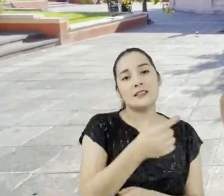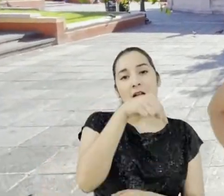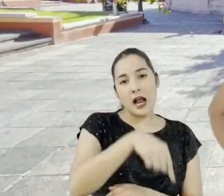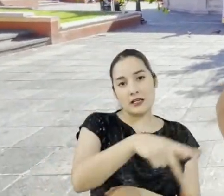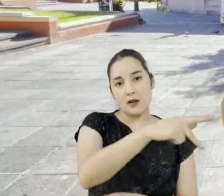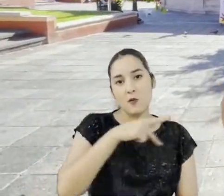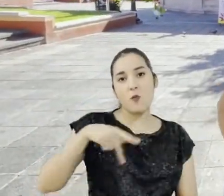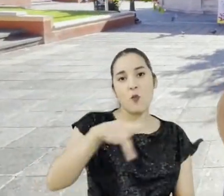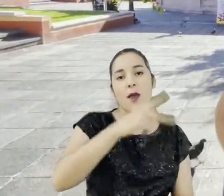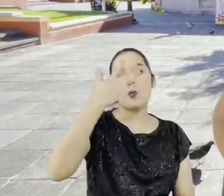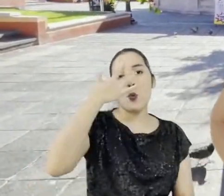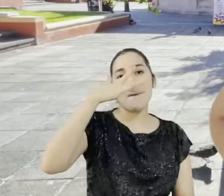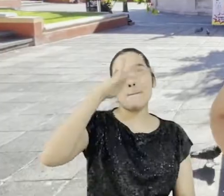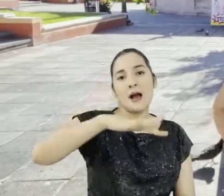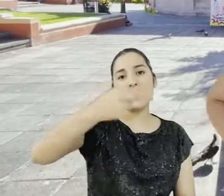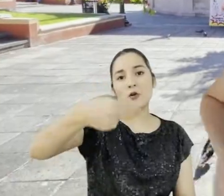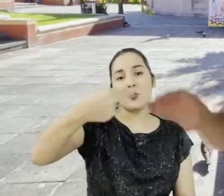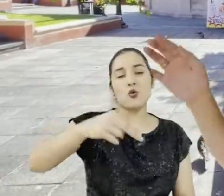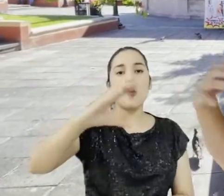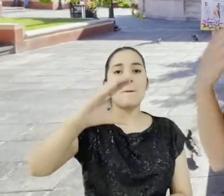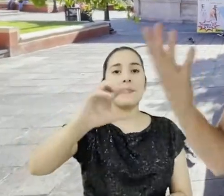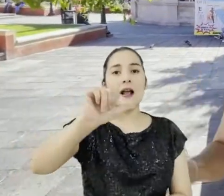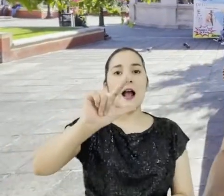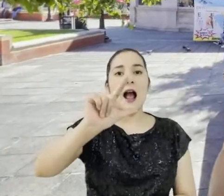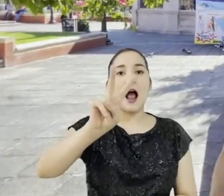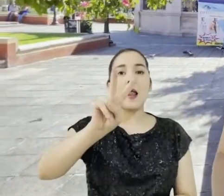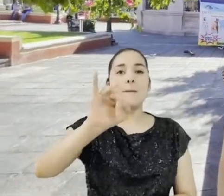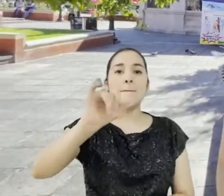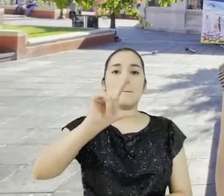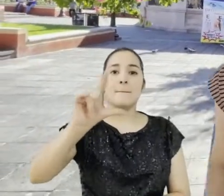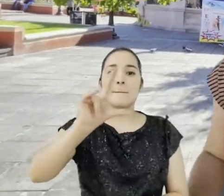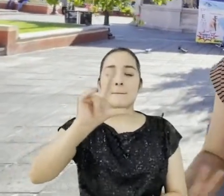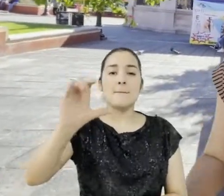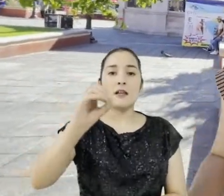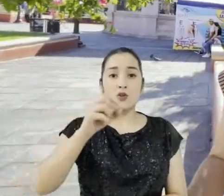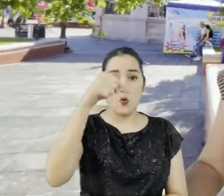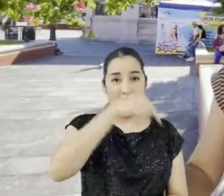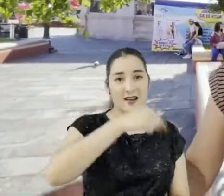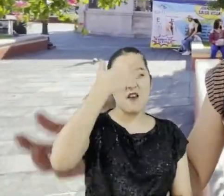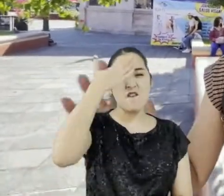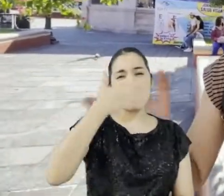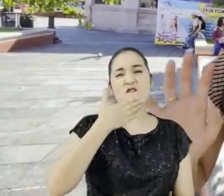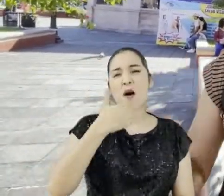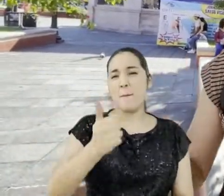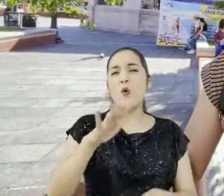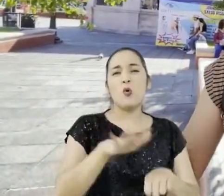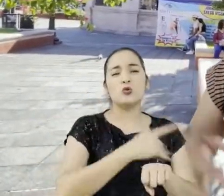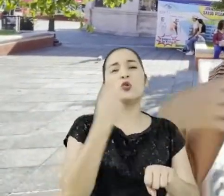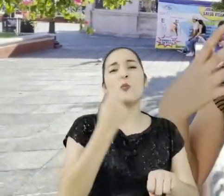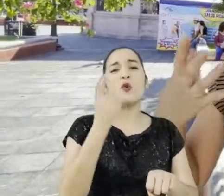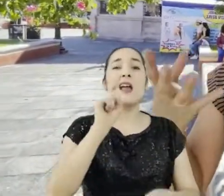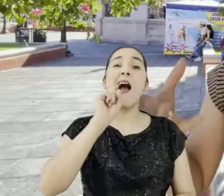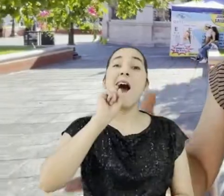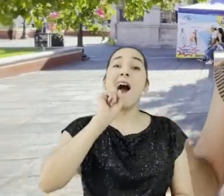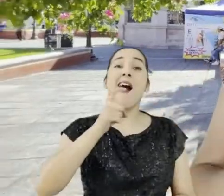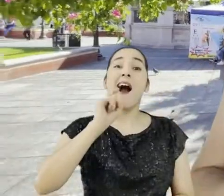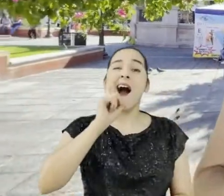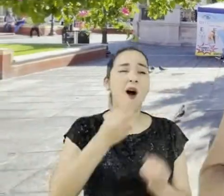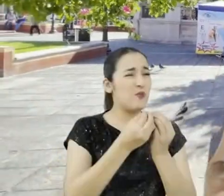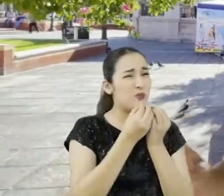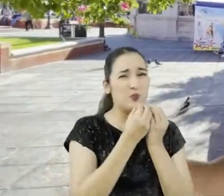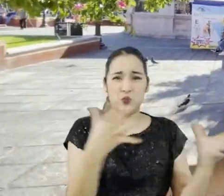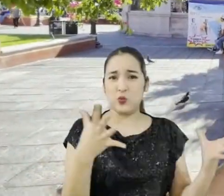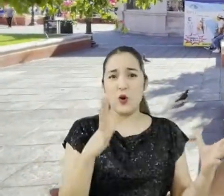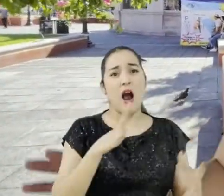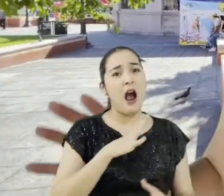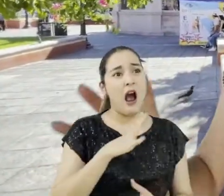que es conocido por la producción de guayaba. Entonces exporta guayabas. Entonces aquí te compras una nieve, siempre